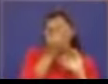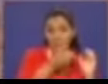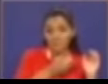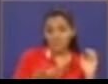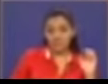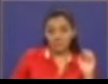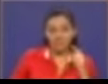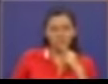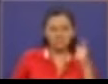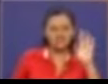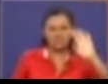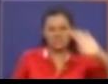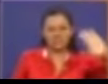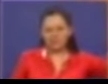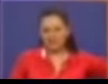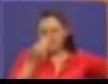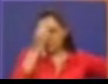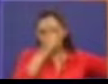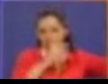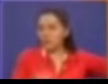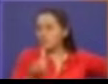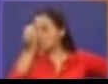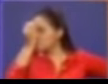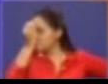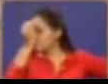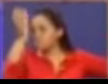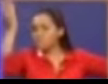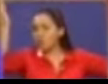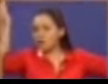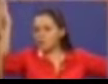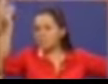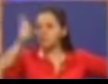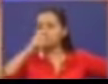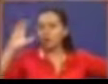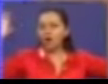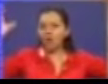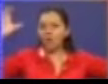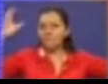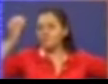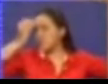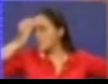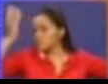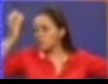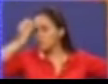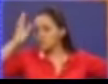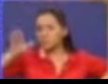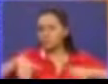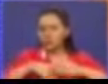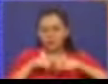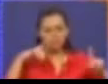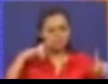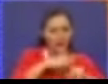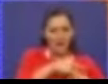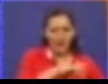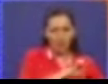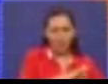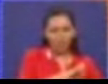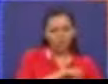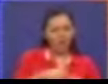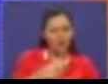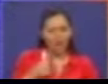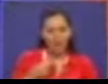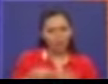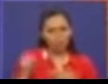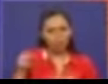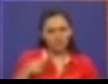saltó el canal jerárquico y con arbitrariedad coordinó con Colombia las acciones en territorio ecuatoriano sin autorización